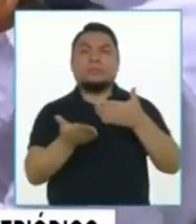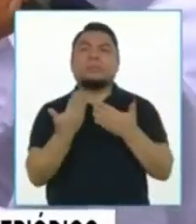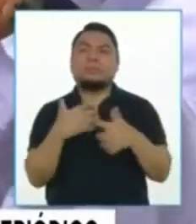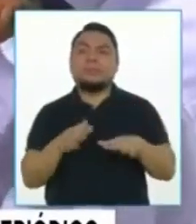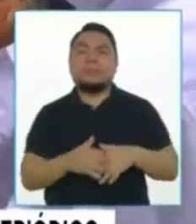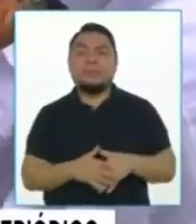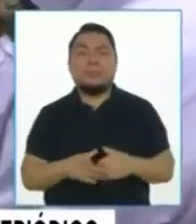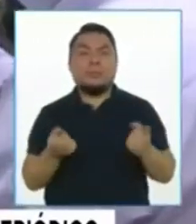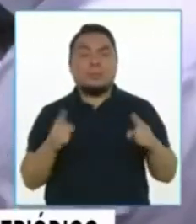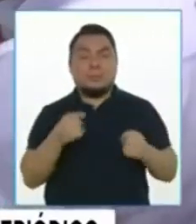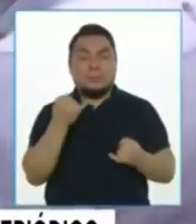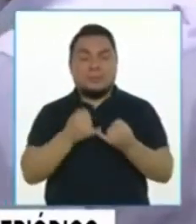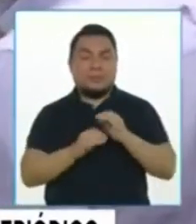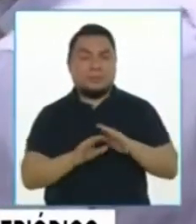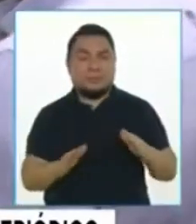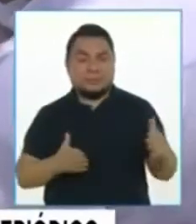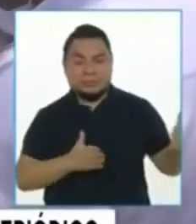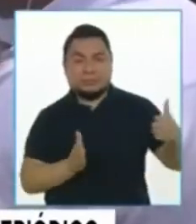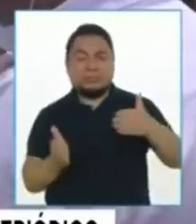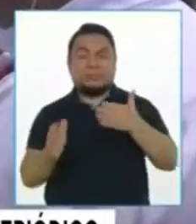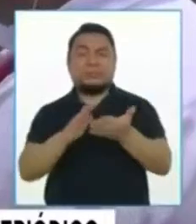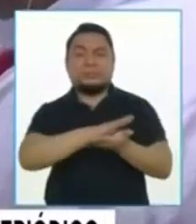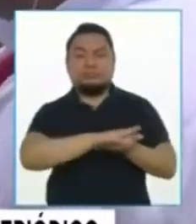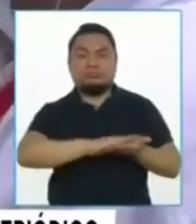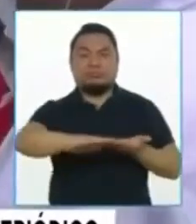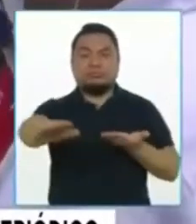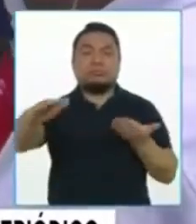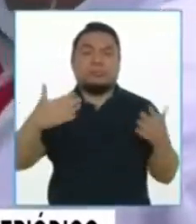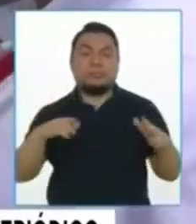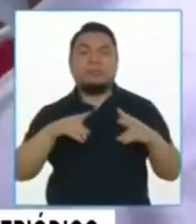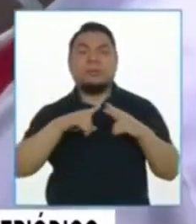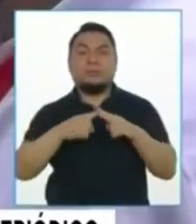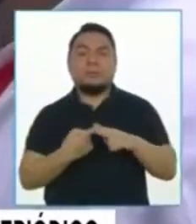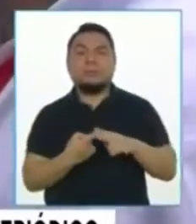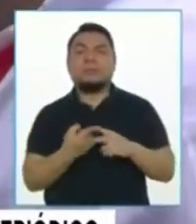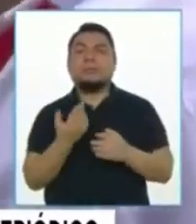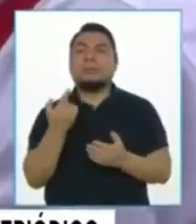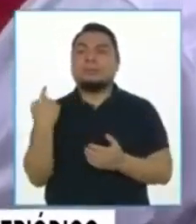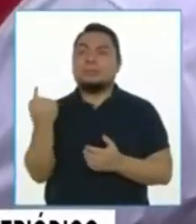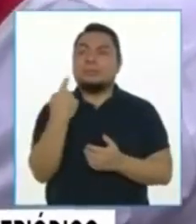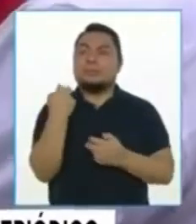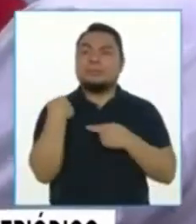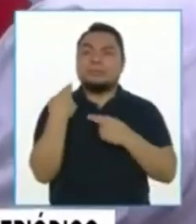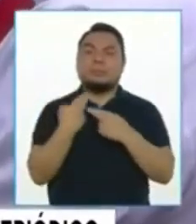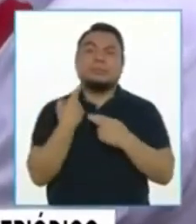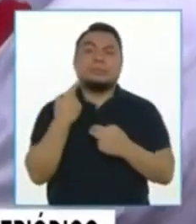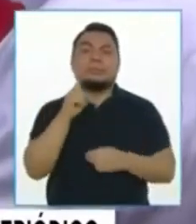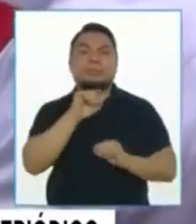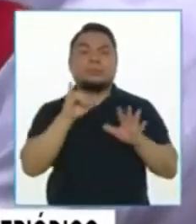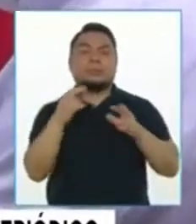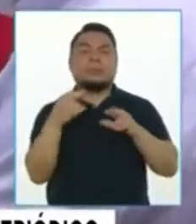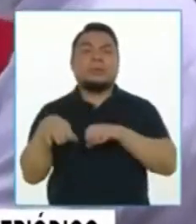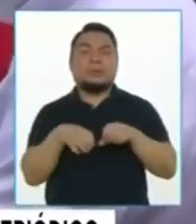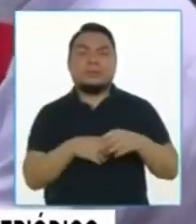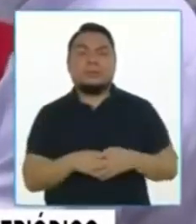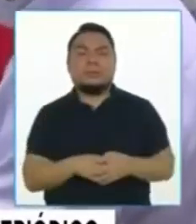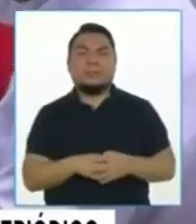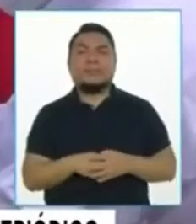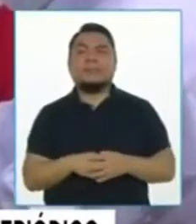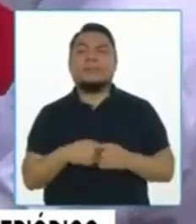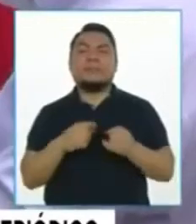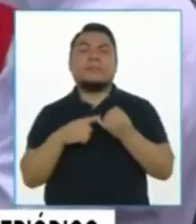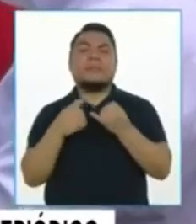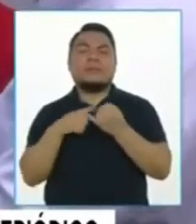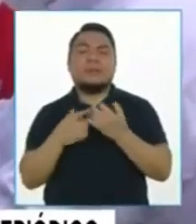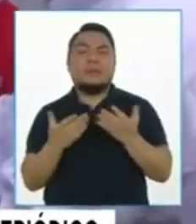Una vez que se culmina con el periódico, empezamos el manual que tiene 16 actividades, ¿no? Roce,